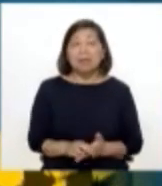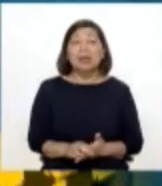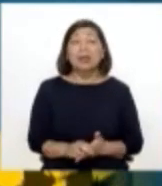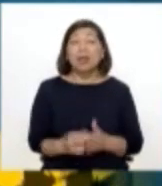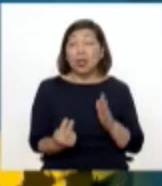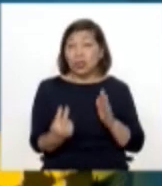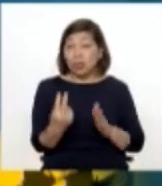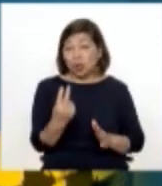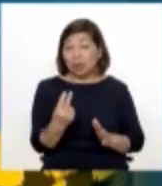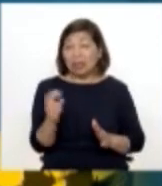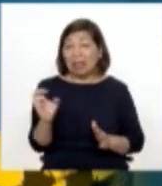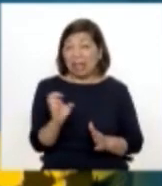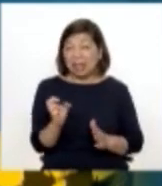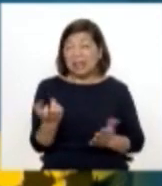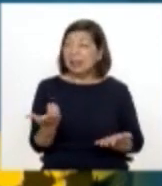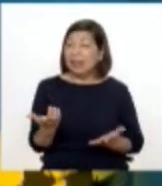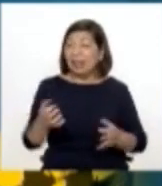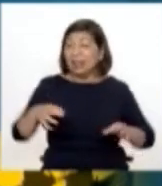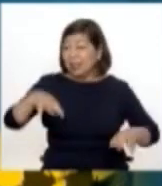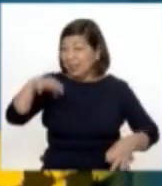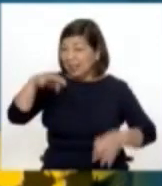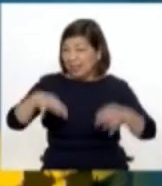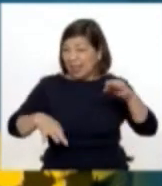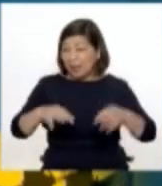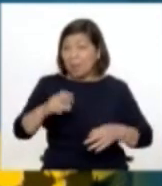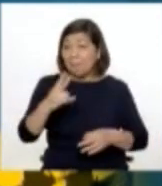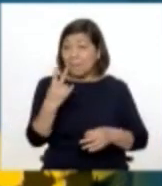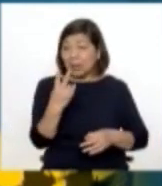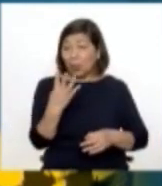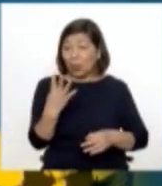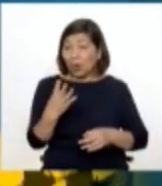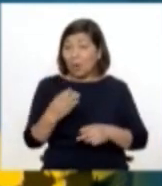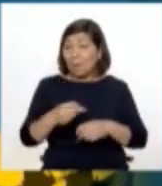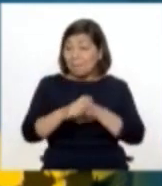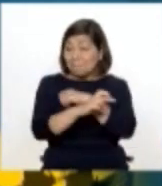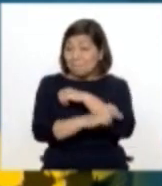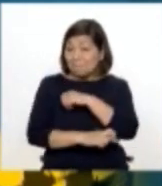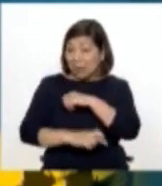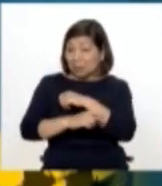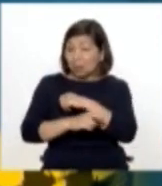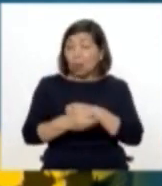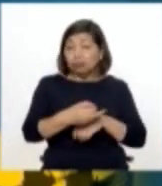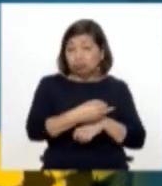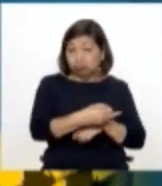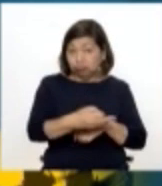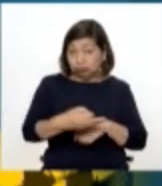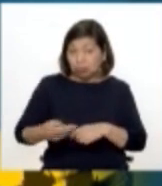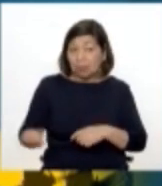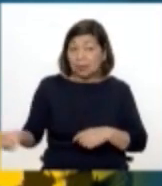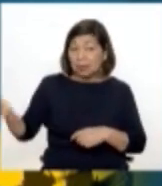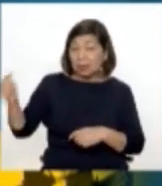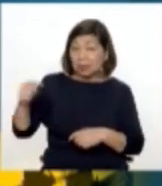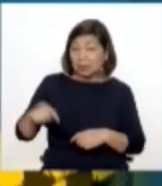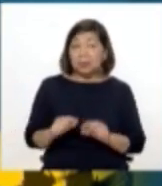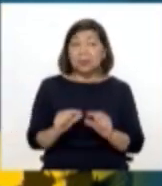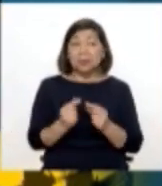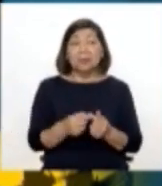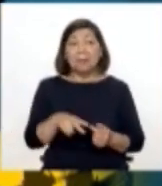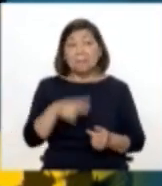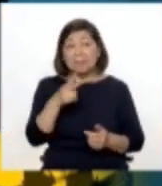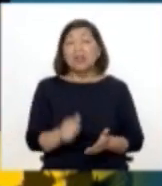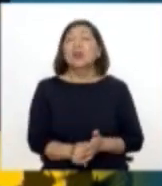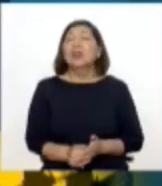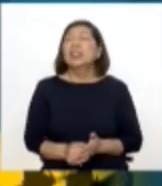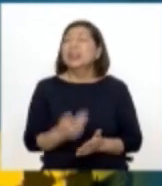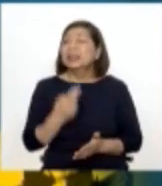12 de enero. Esta es una obra que ha recorrido 24 países y que este 2023 llega al Perú con un elenco peruano